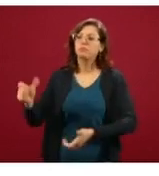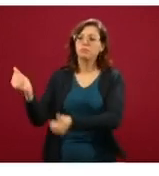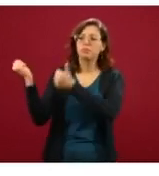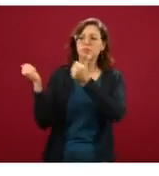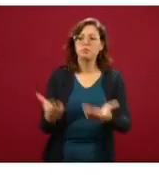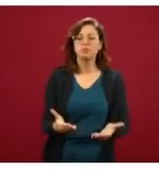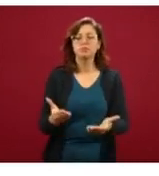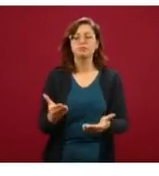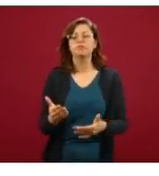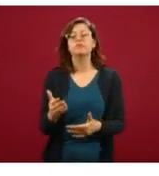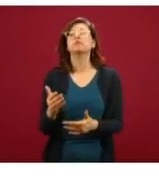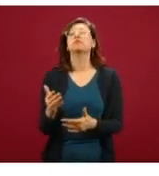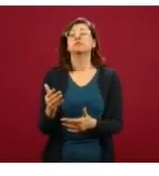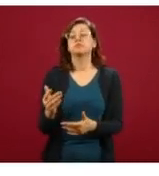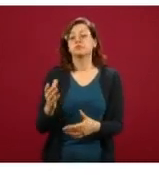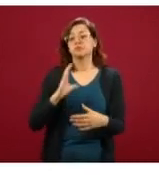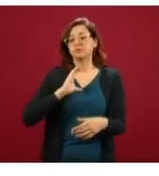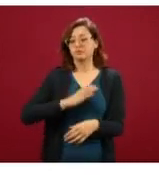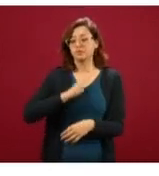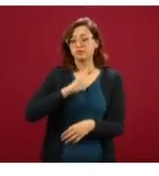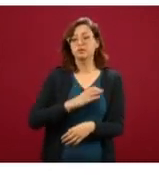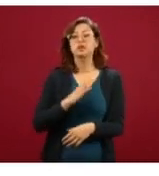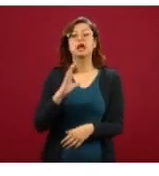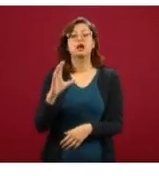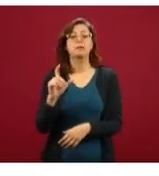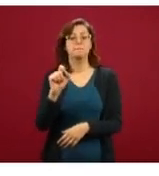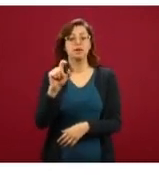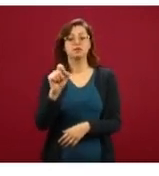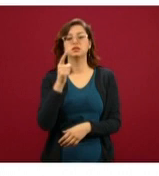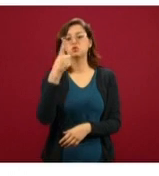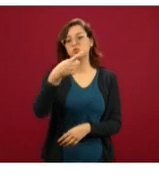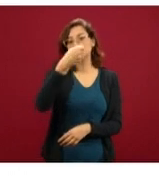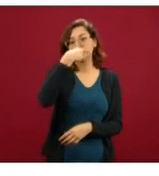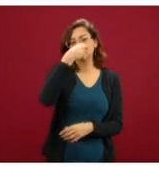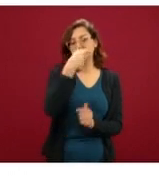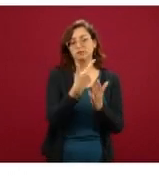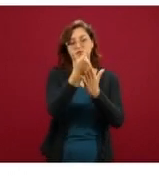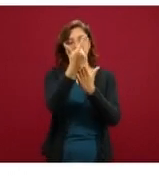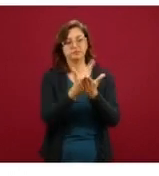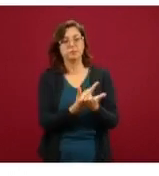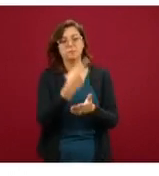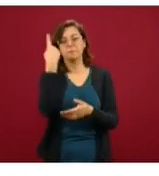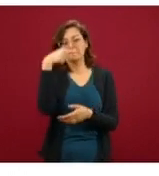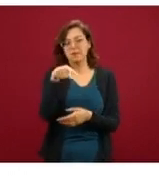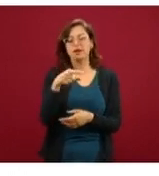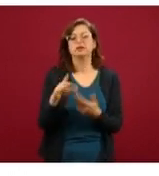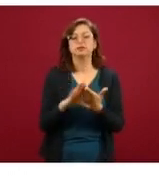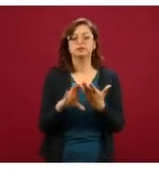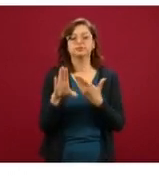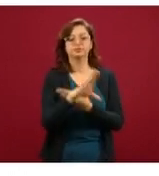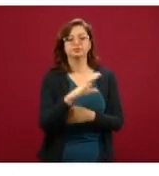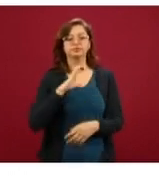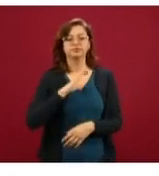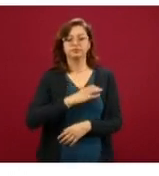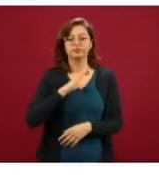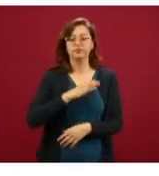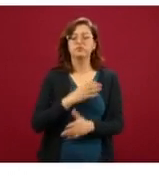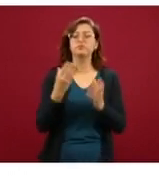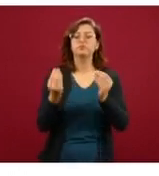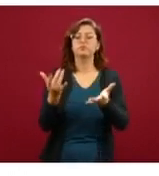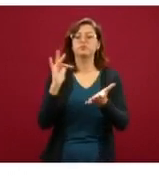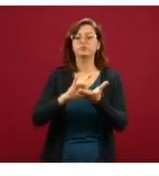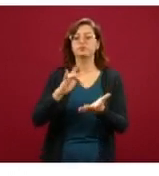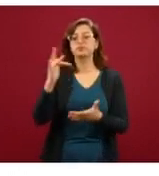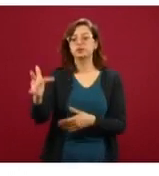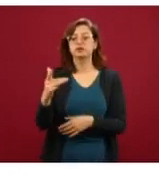las 21 claves o los 21 productos principales de las quimioterapias contra el cáncer. Nuestro agradecimiento a